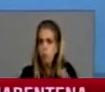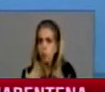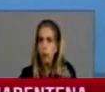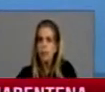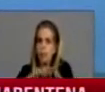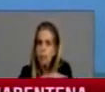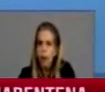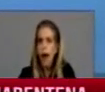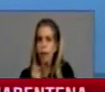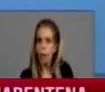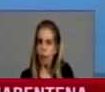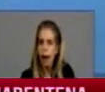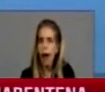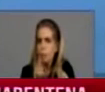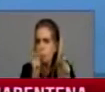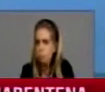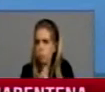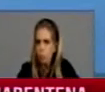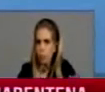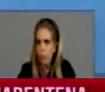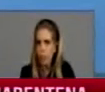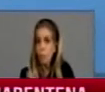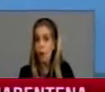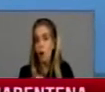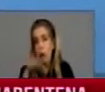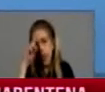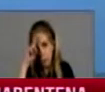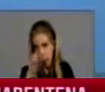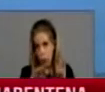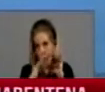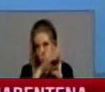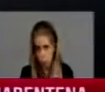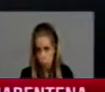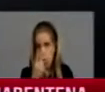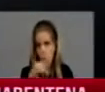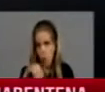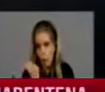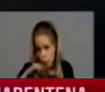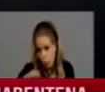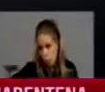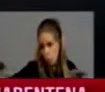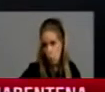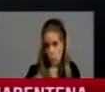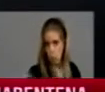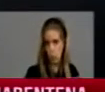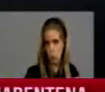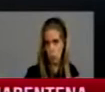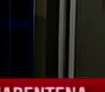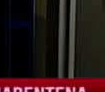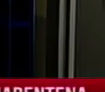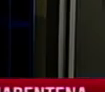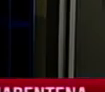realizar sus actividades siempre que guarden la distancia de 2 metros uno respecto del otro.